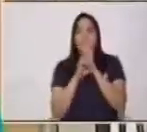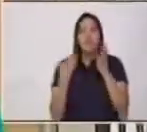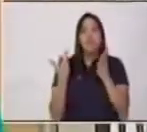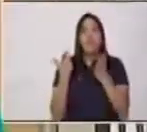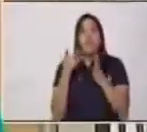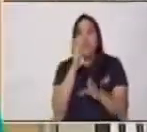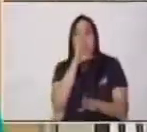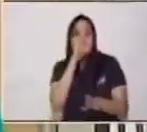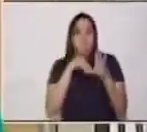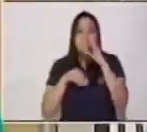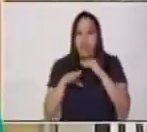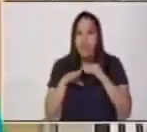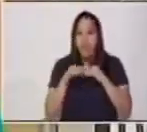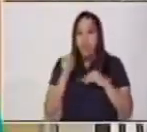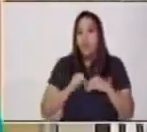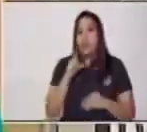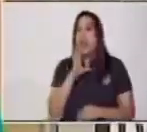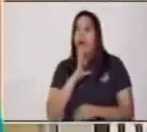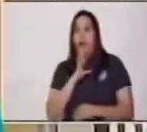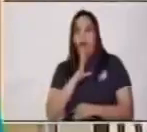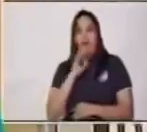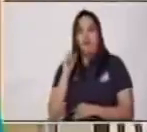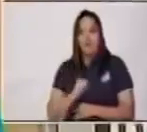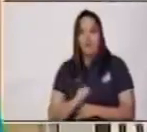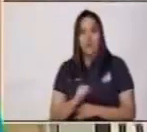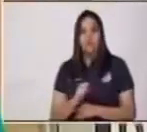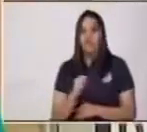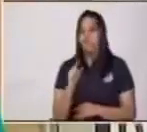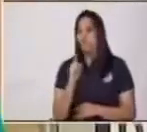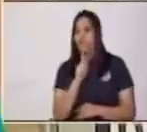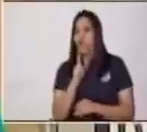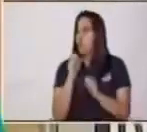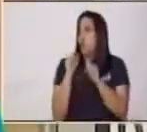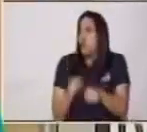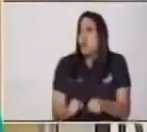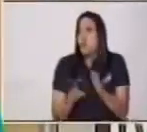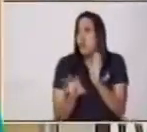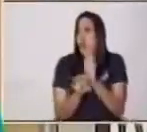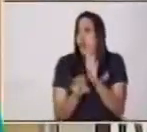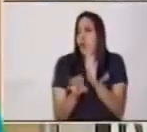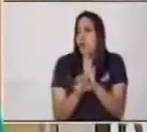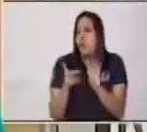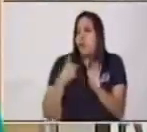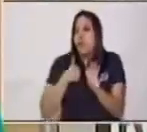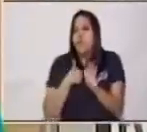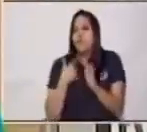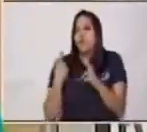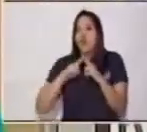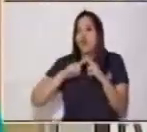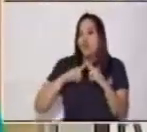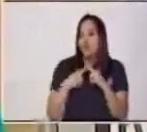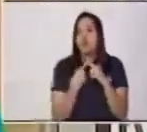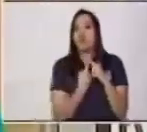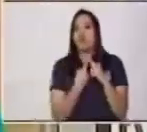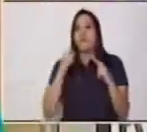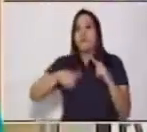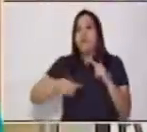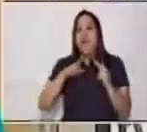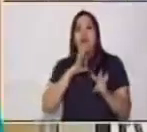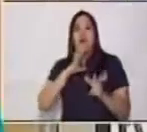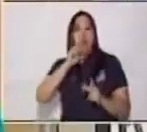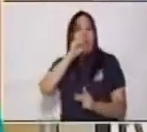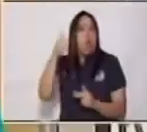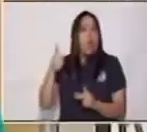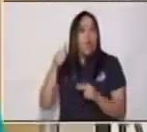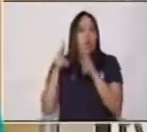que habla, en algún momento no puedes tú venir y empezar a hablar de otro tema diferente.